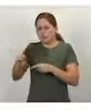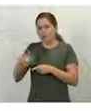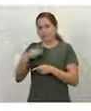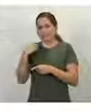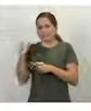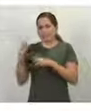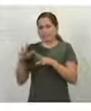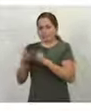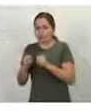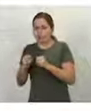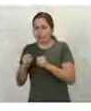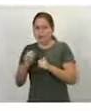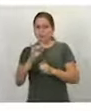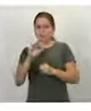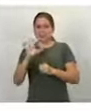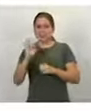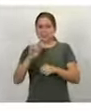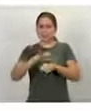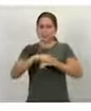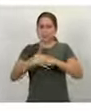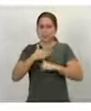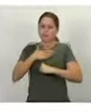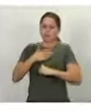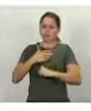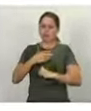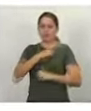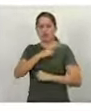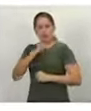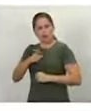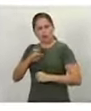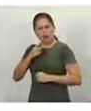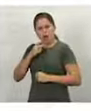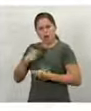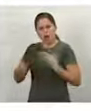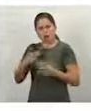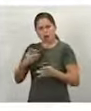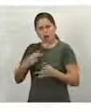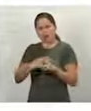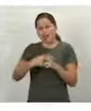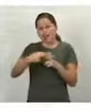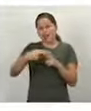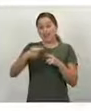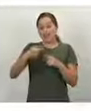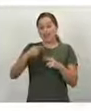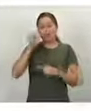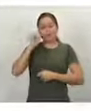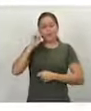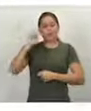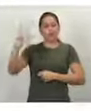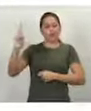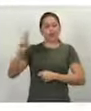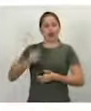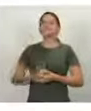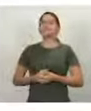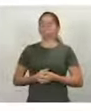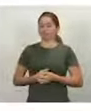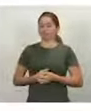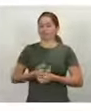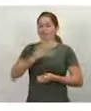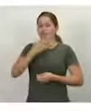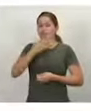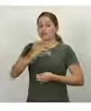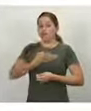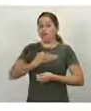míos. Condenadme, no importa, la historia me absorberá. Fidel fue